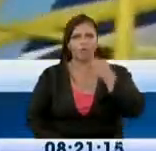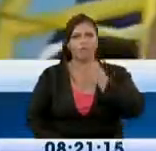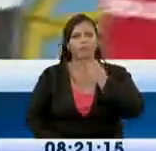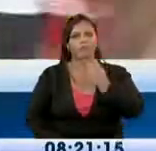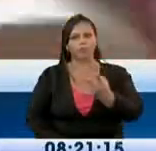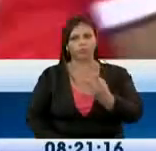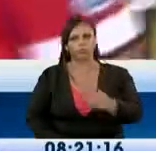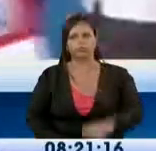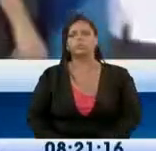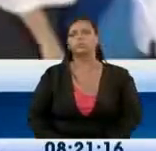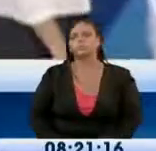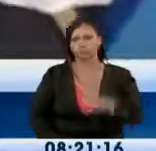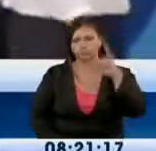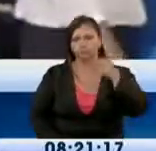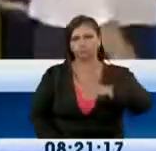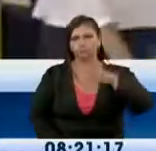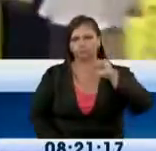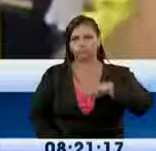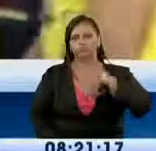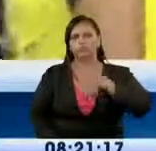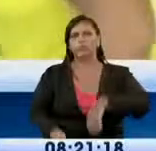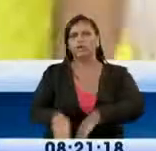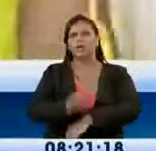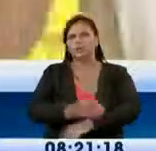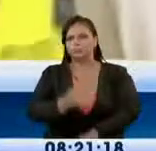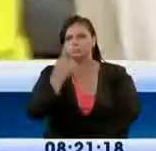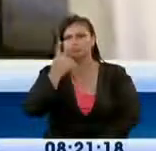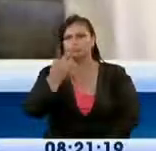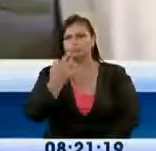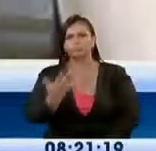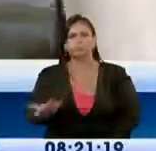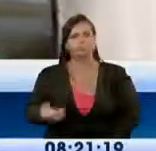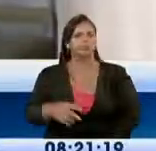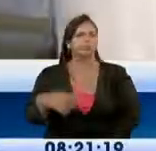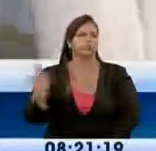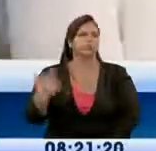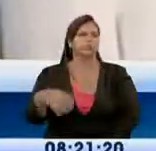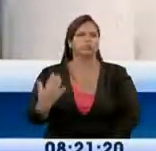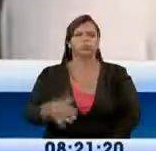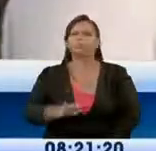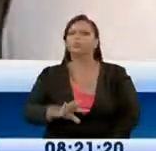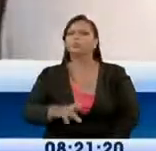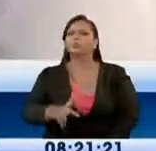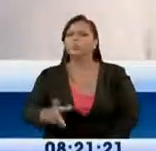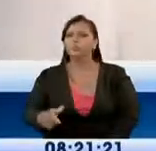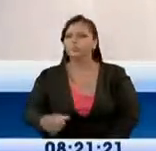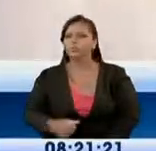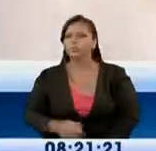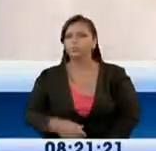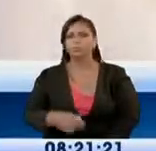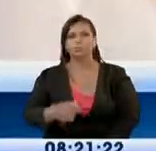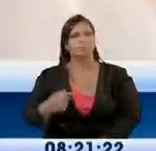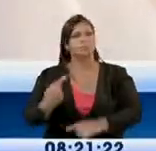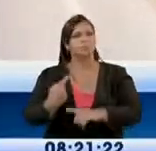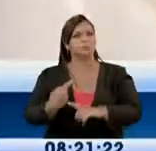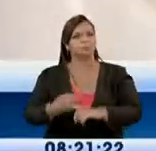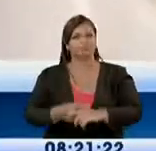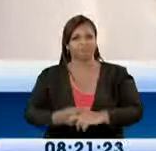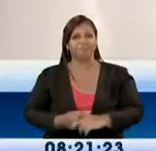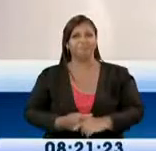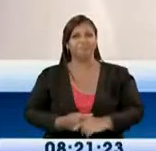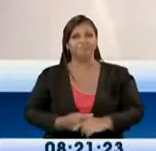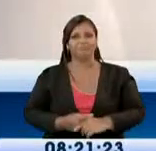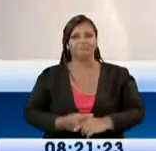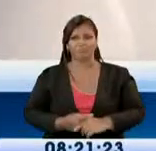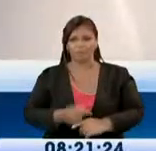sí. Sí. ¿Usted ha visto? Sí. Otro tema también de la delincuencia, de las bandas que operan aquí. Cualquier cantidad de eso. Venga, si